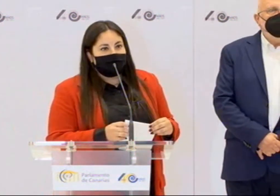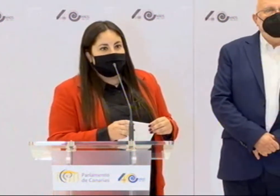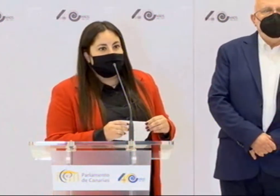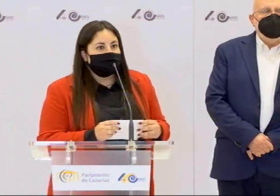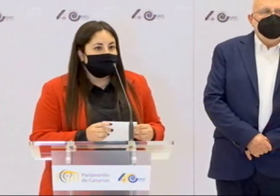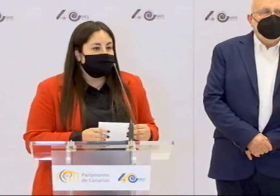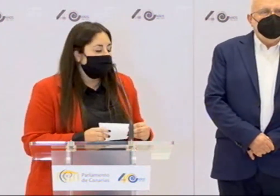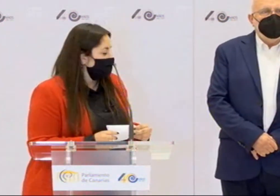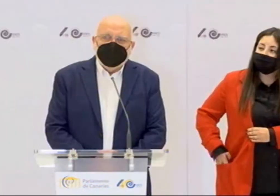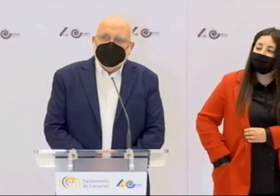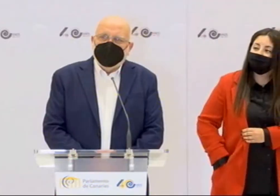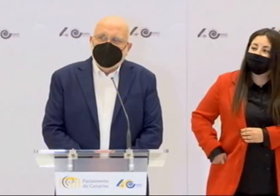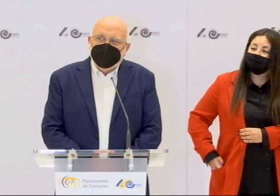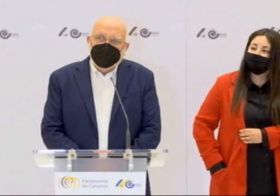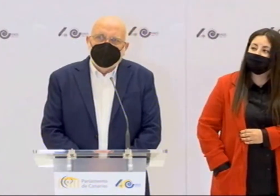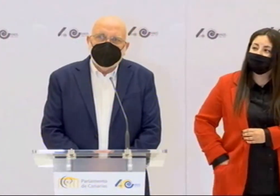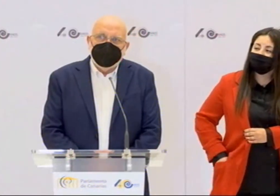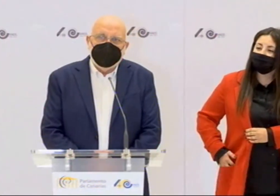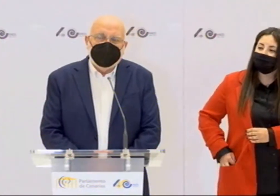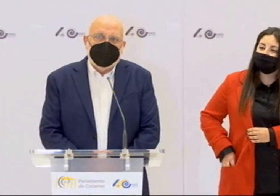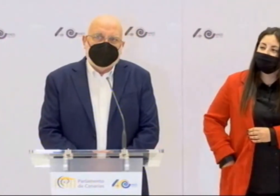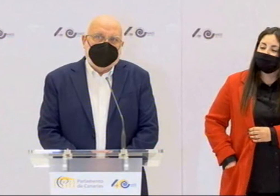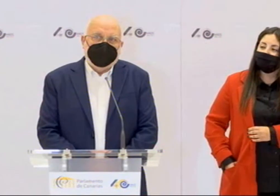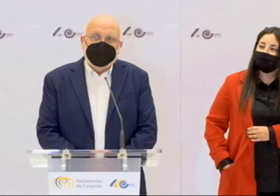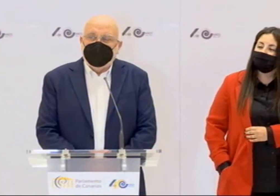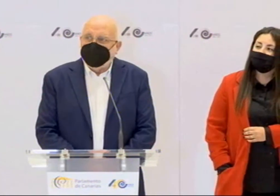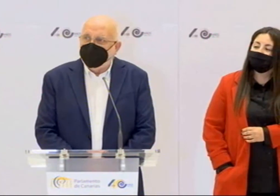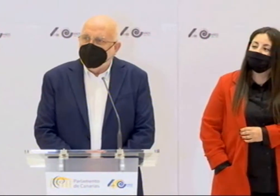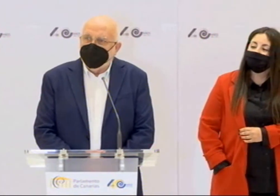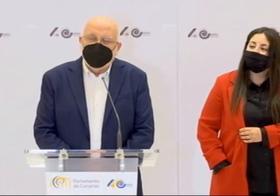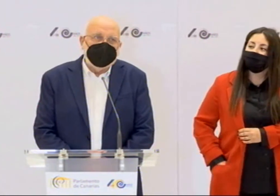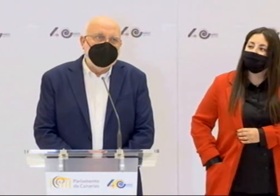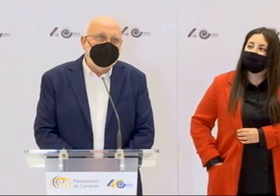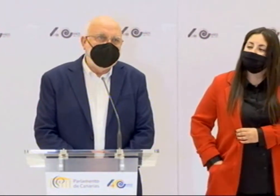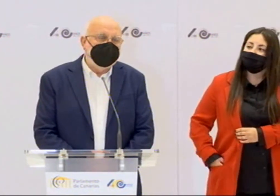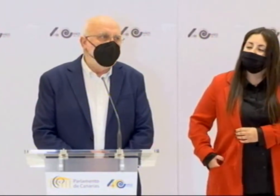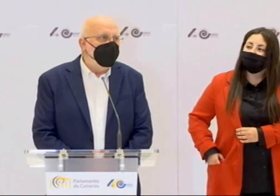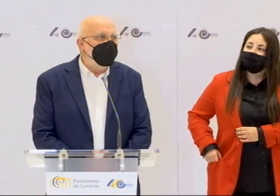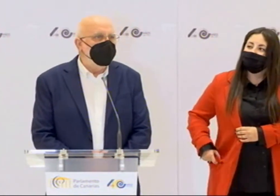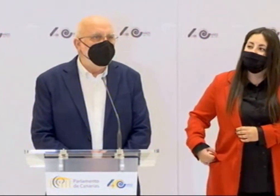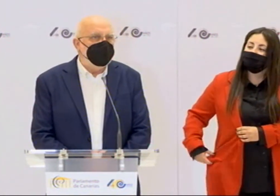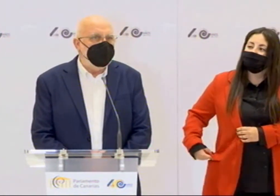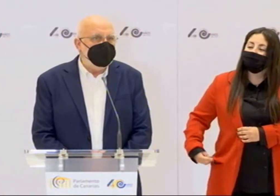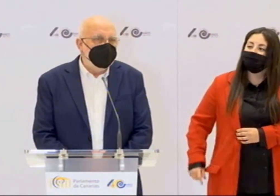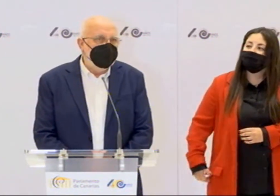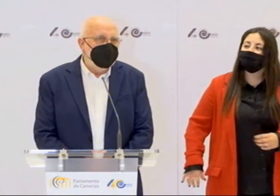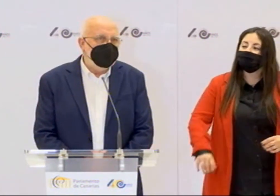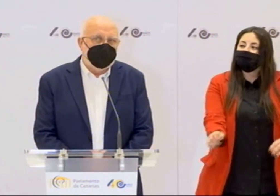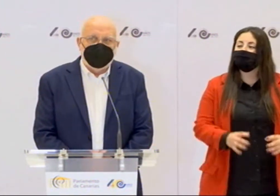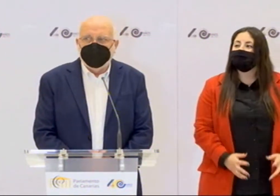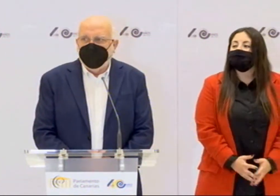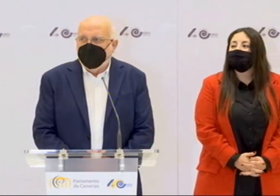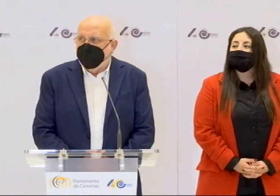por parte de Manolo Marrero. El discurso del debate de la nacionalidad por parte del presidente Ángel Víctor Torres ha sido un